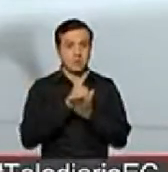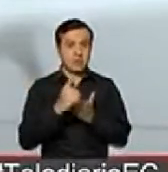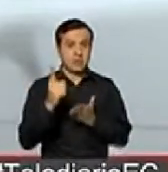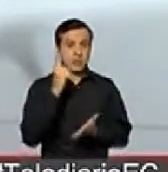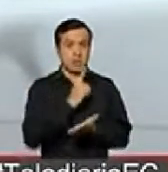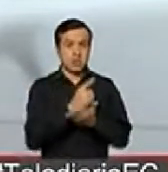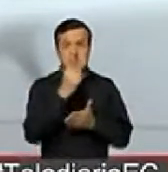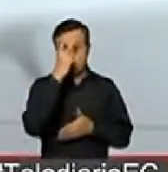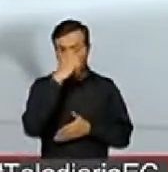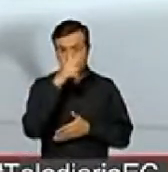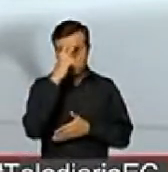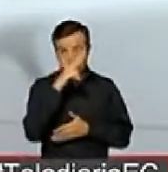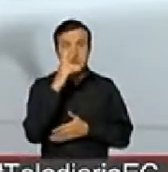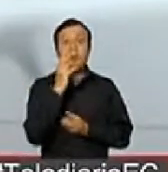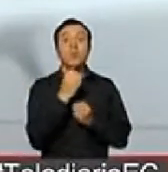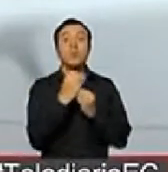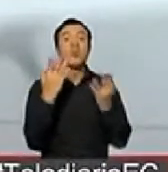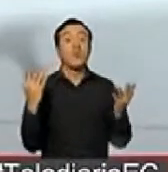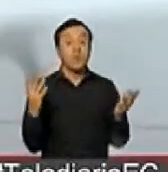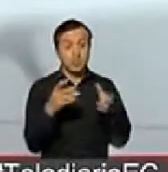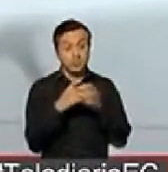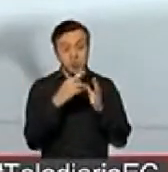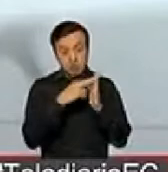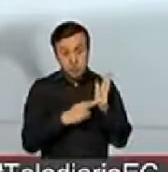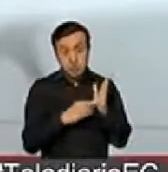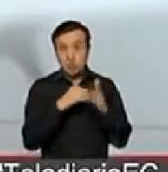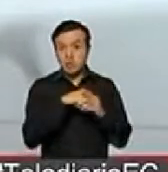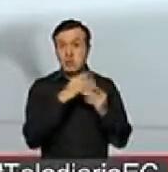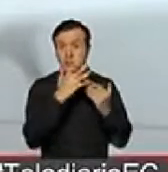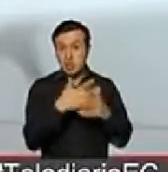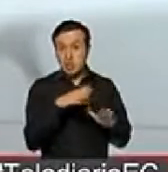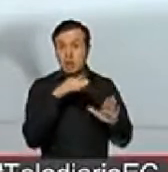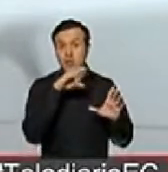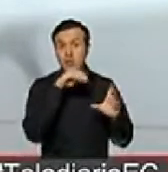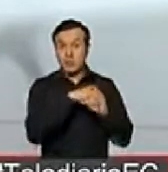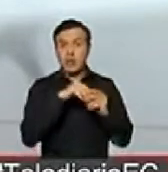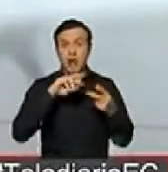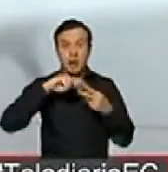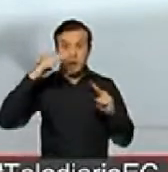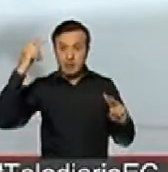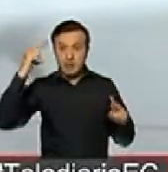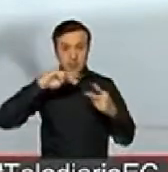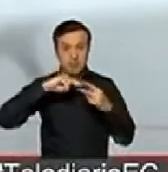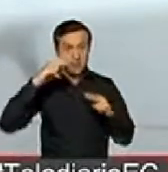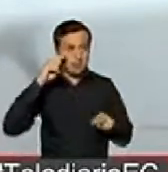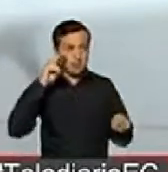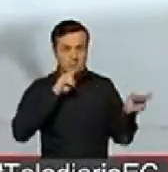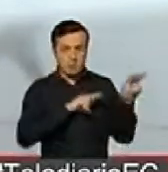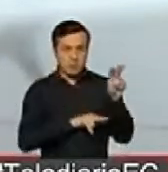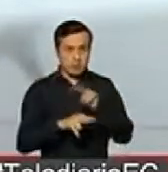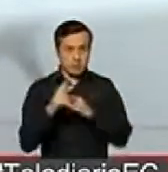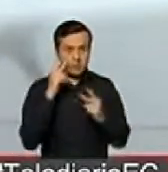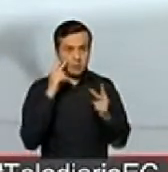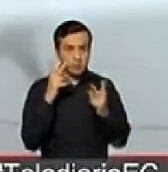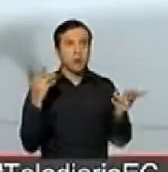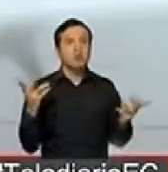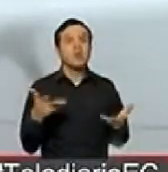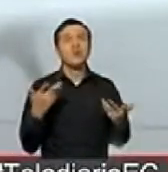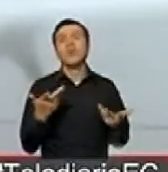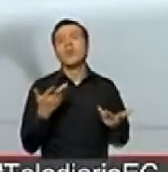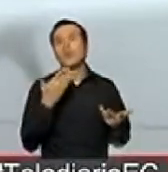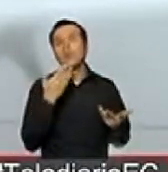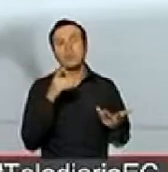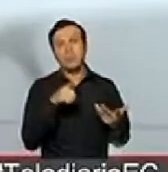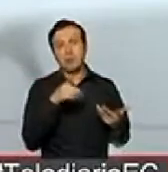ejemplo, en México, alrededor de este registro se está creando ya un banco de ADN. Que va a permitir identificar, por supuesto,